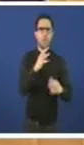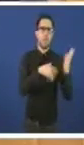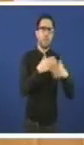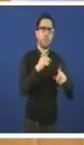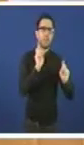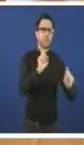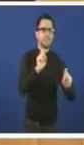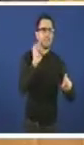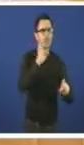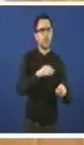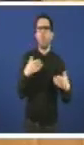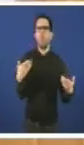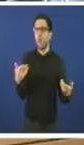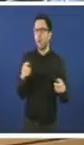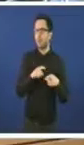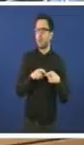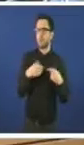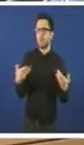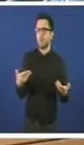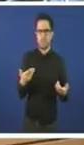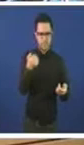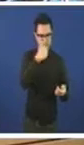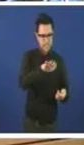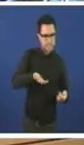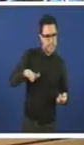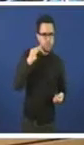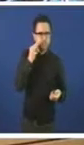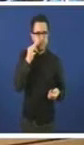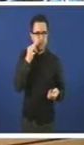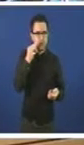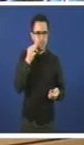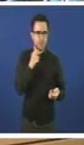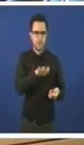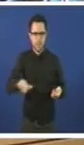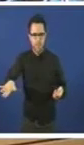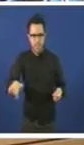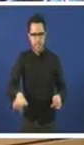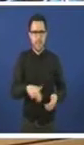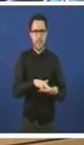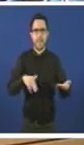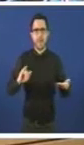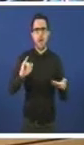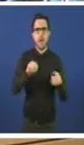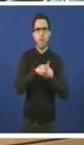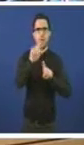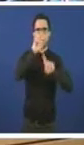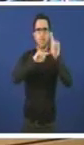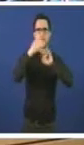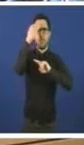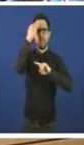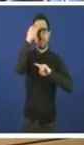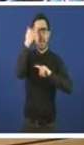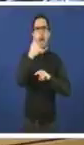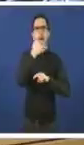y que acaso os nenos e nenas de este país tengan taras físicas o mentales que impiden aprender matemáticas en galego